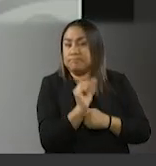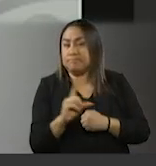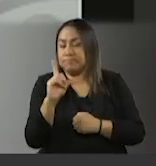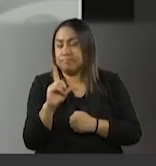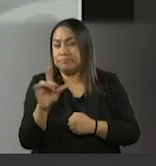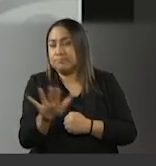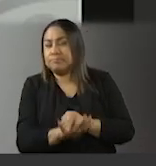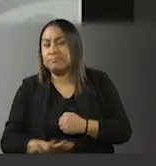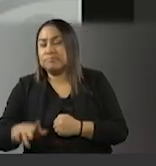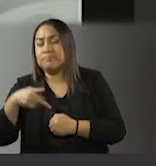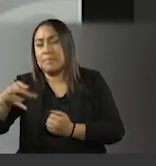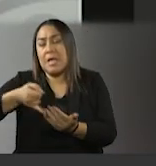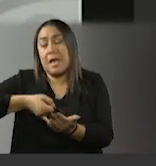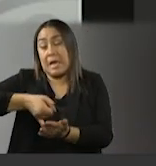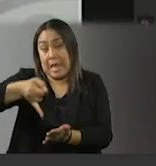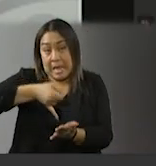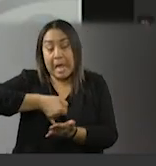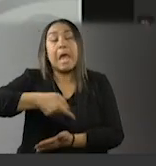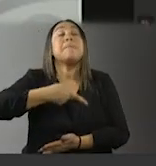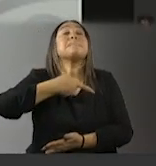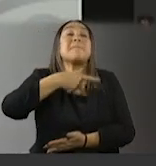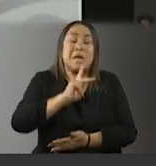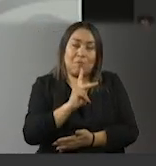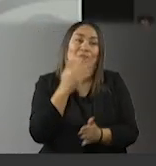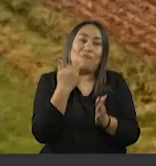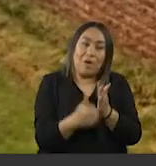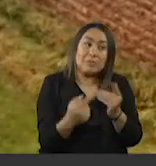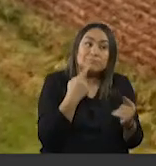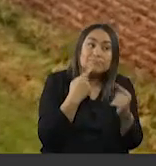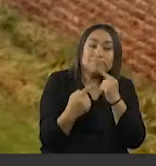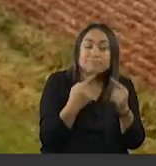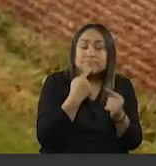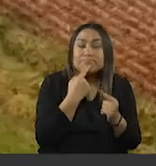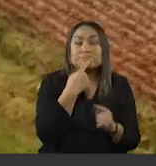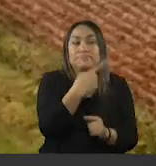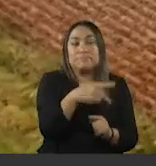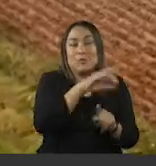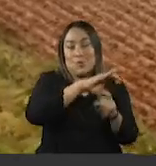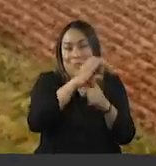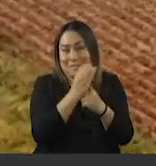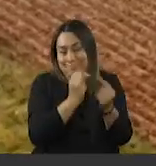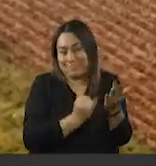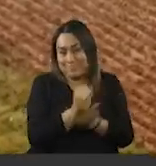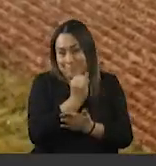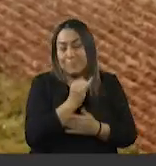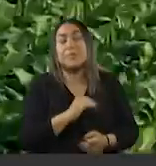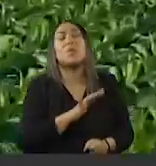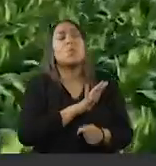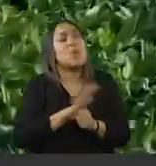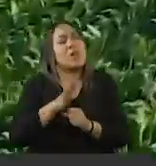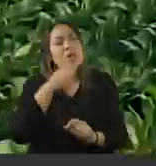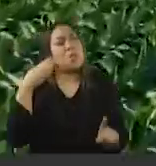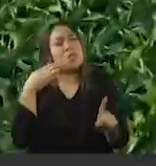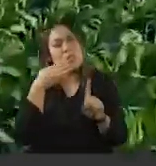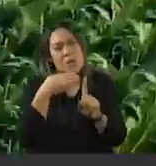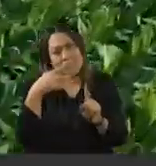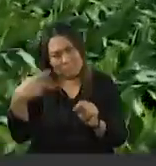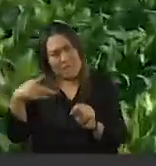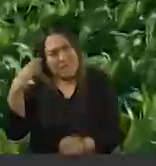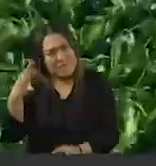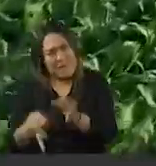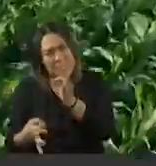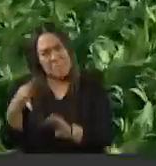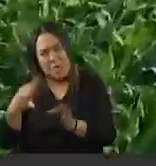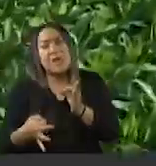unitario Agrario cargos que aún deberán aprobarse por el pleno de la comisión permanente entre los objetivos de este tribunal se